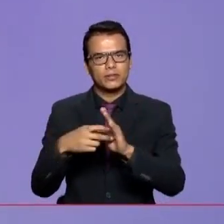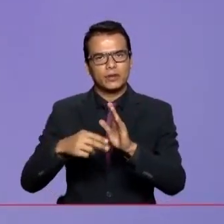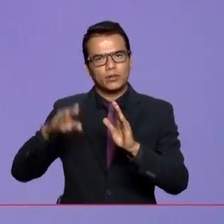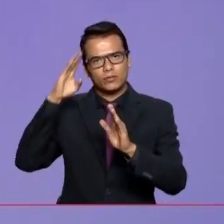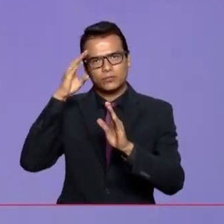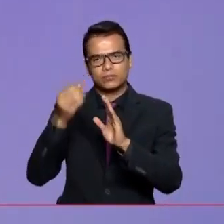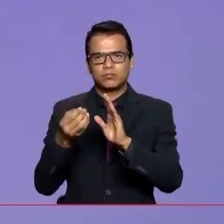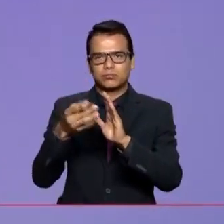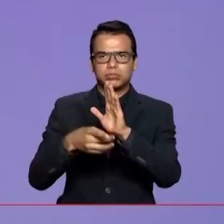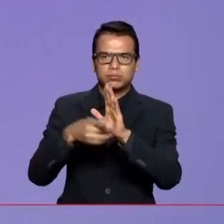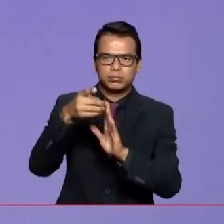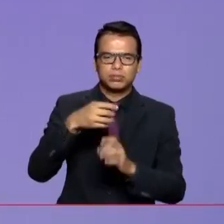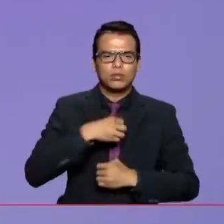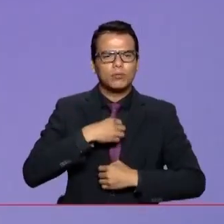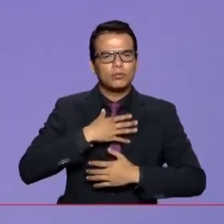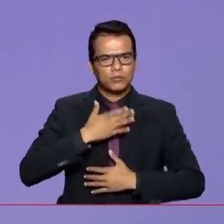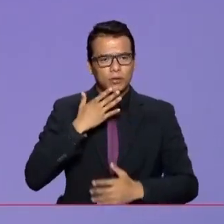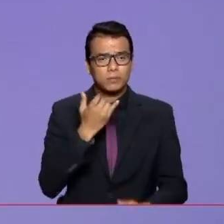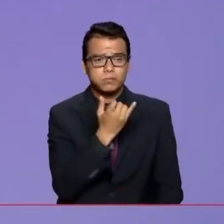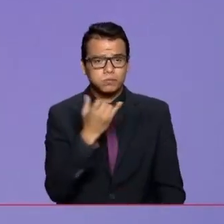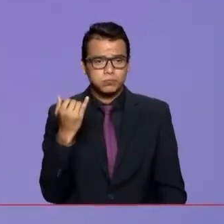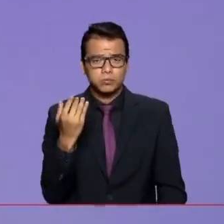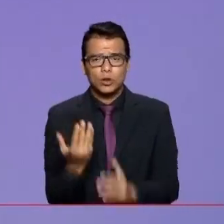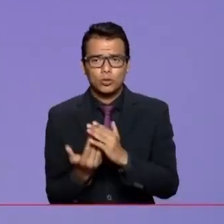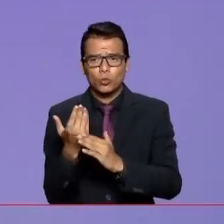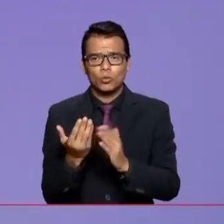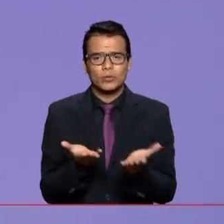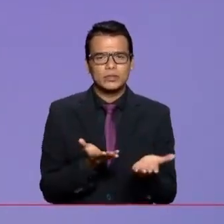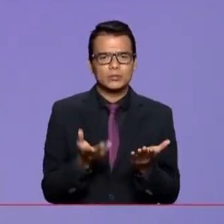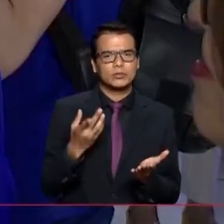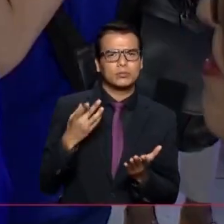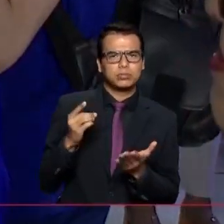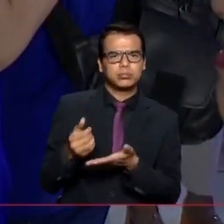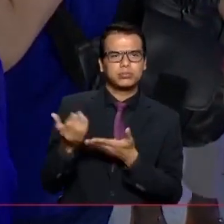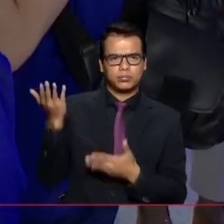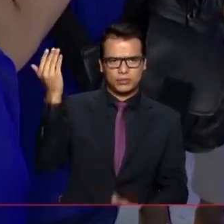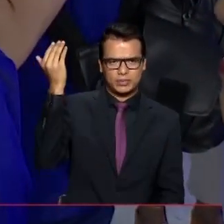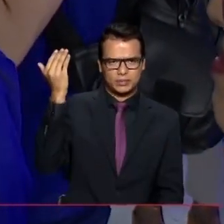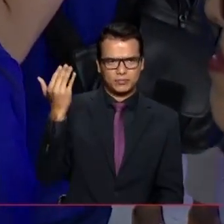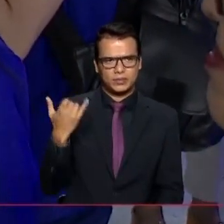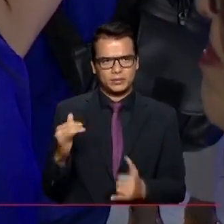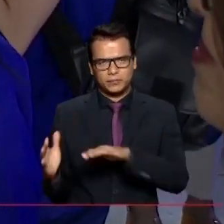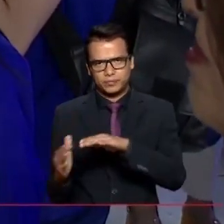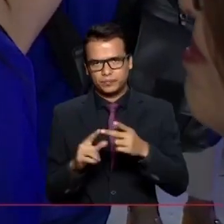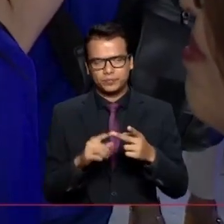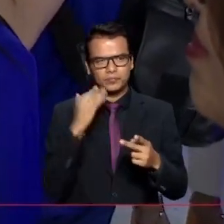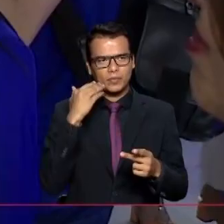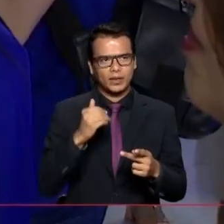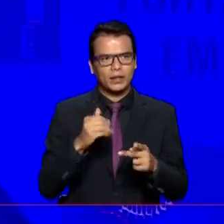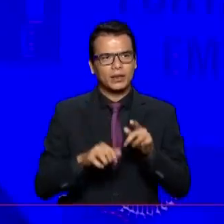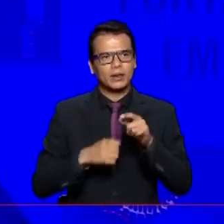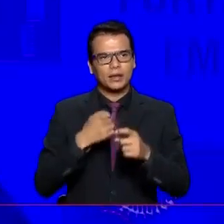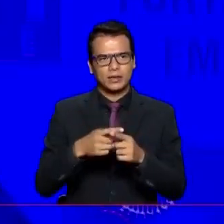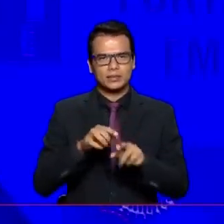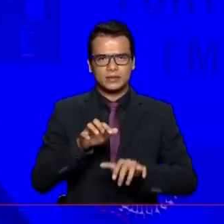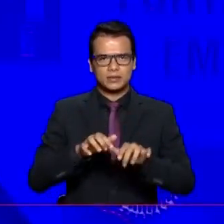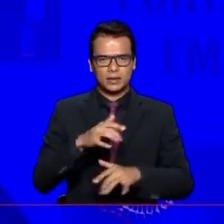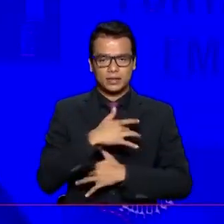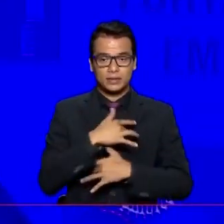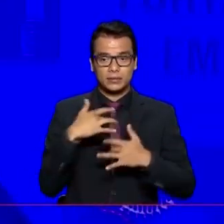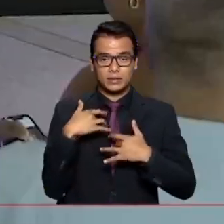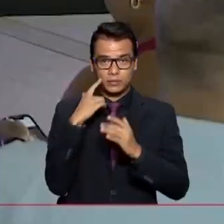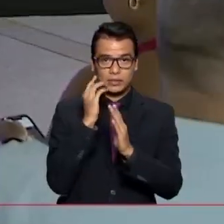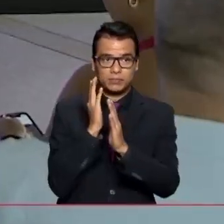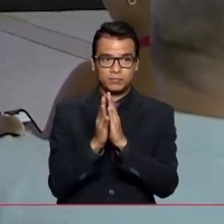esas oportunidades que hoy el mundo digital y el mundo global nos permiten. Para la exsecretaria de Salud, Miyerlandy Torres, la reactivación